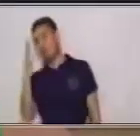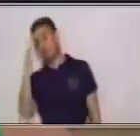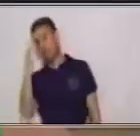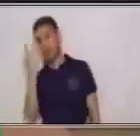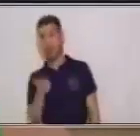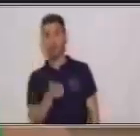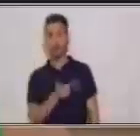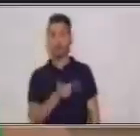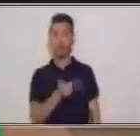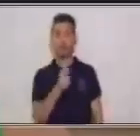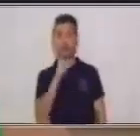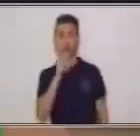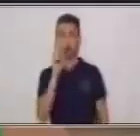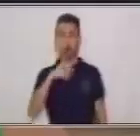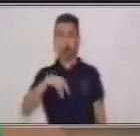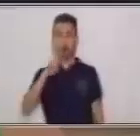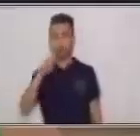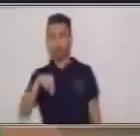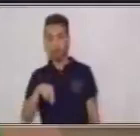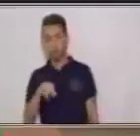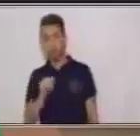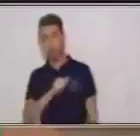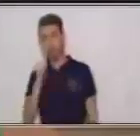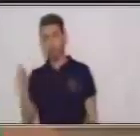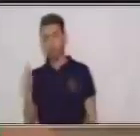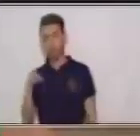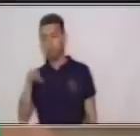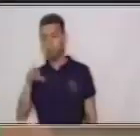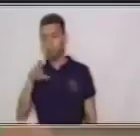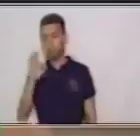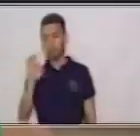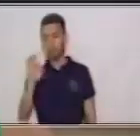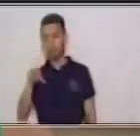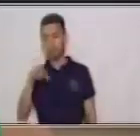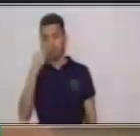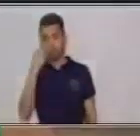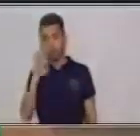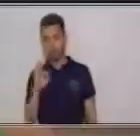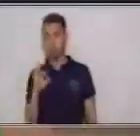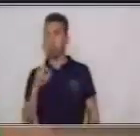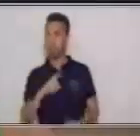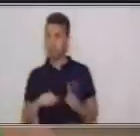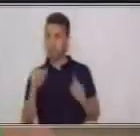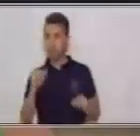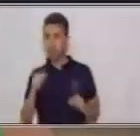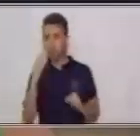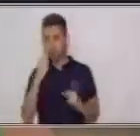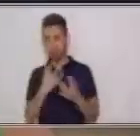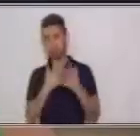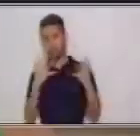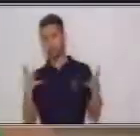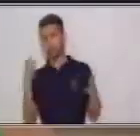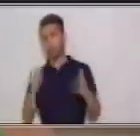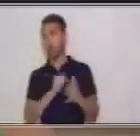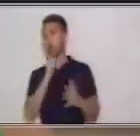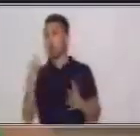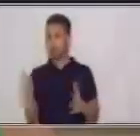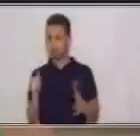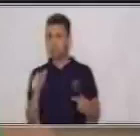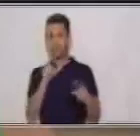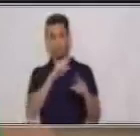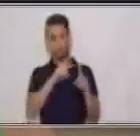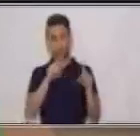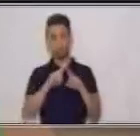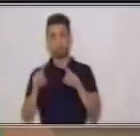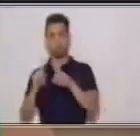propios, pero hoy vamos a ver las otras clasificaciones que tiene el sustantivo y en una próxima sesión vamos a